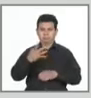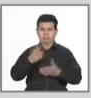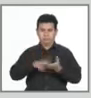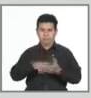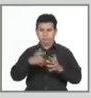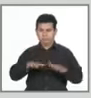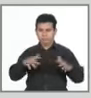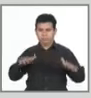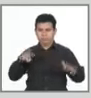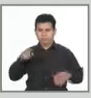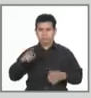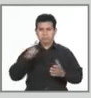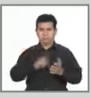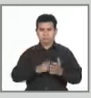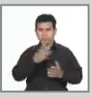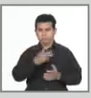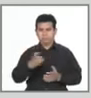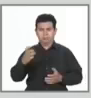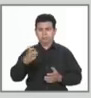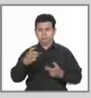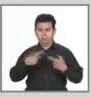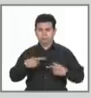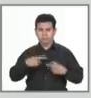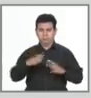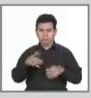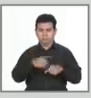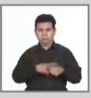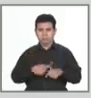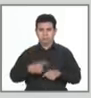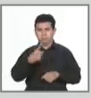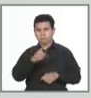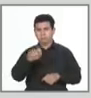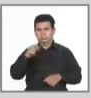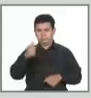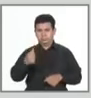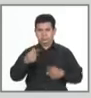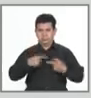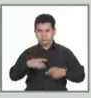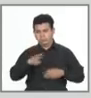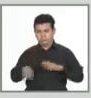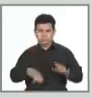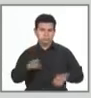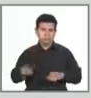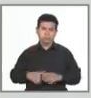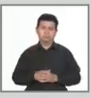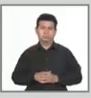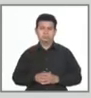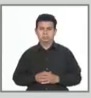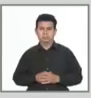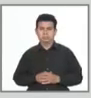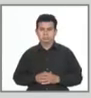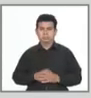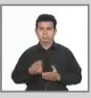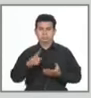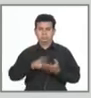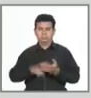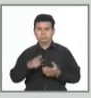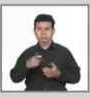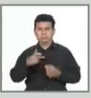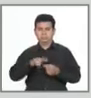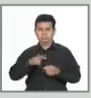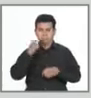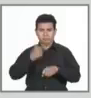costa 1300 casos confirmados y 126 defunciones en la jurisdicción sanitaria